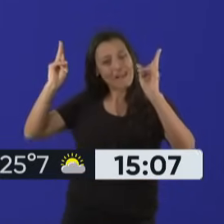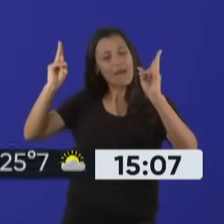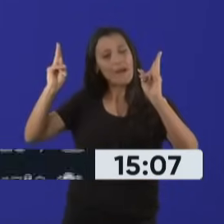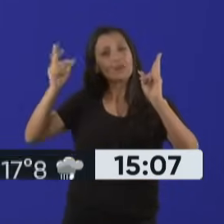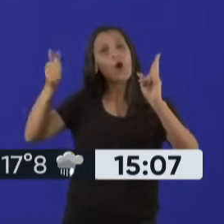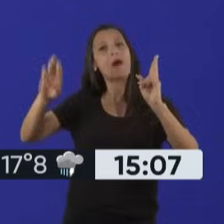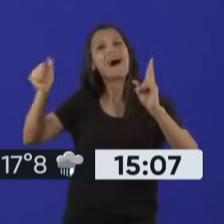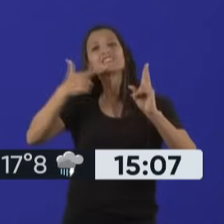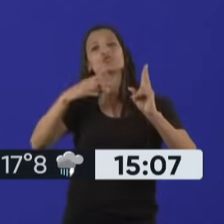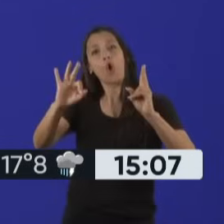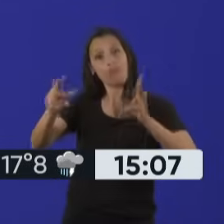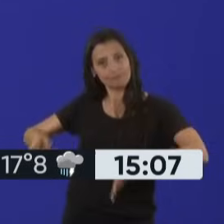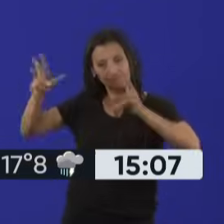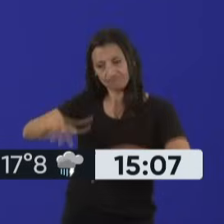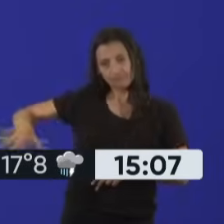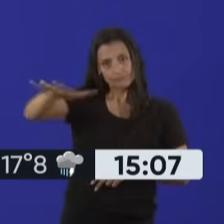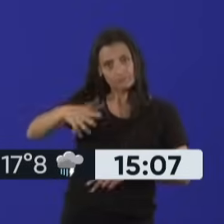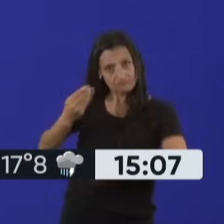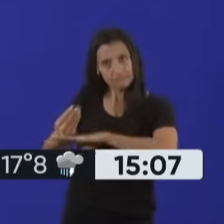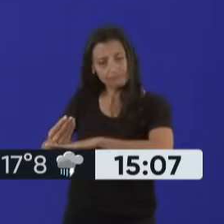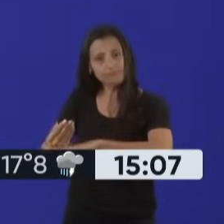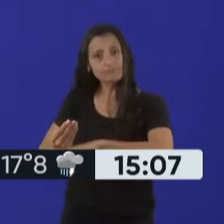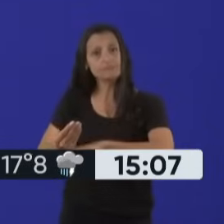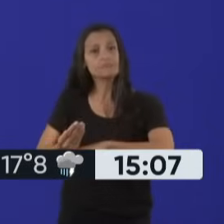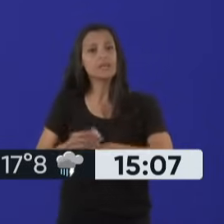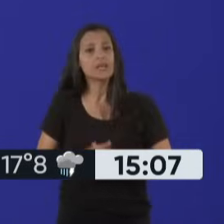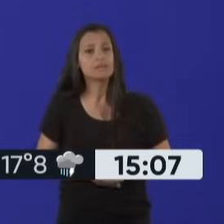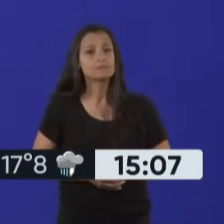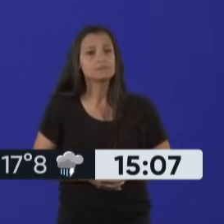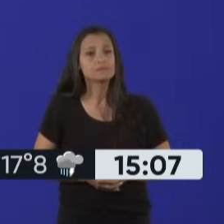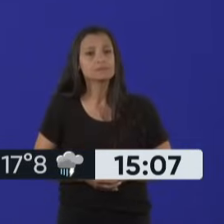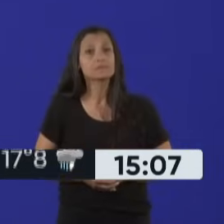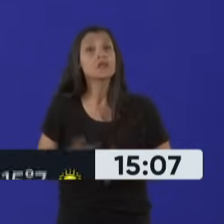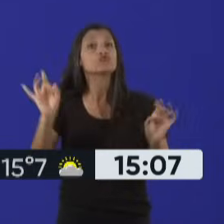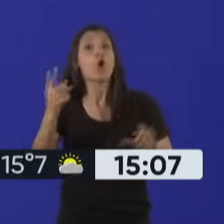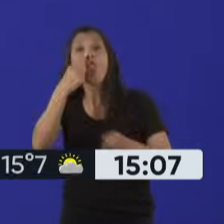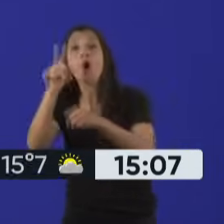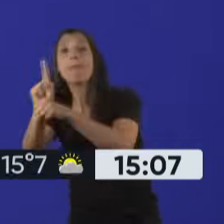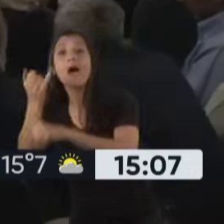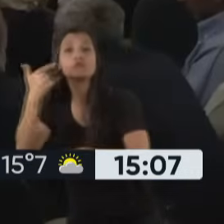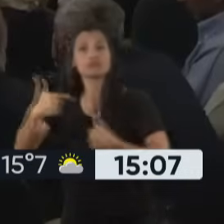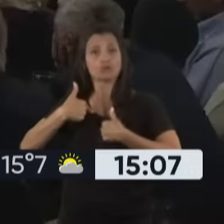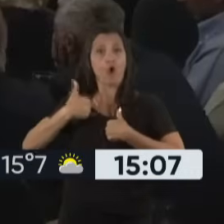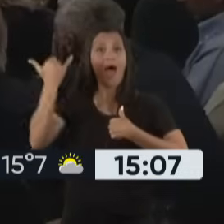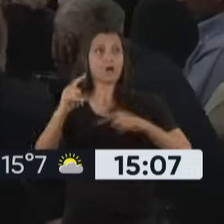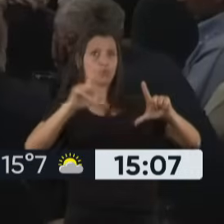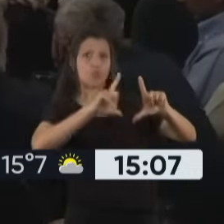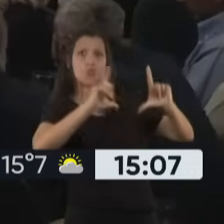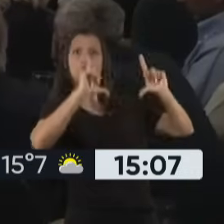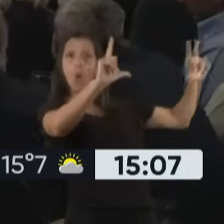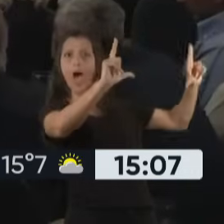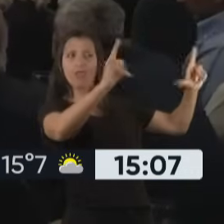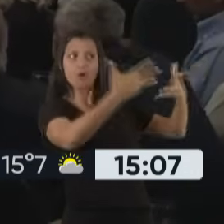Abasto y que estábamos solamente con Ani y yo, había un cuadro en el living de 1,5 metros por 1